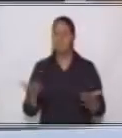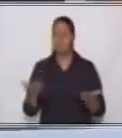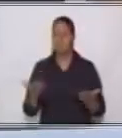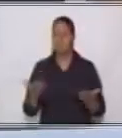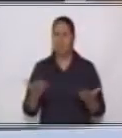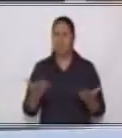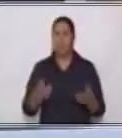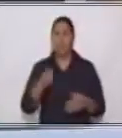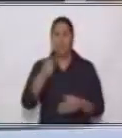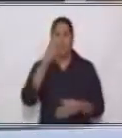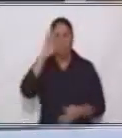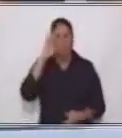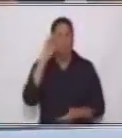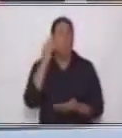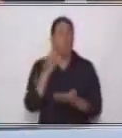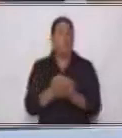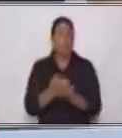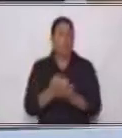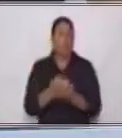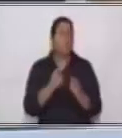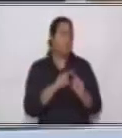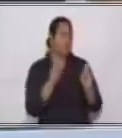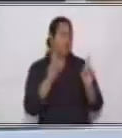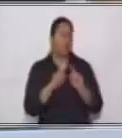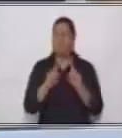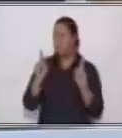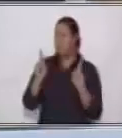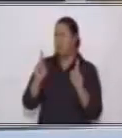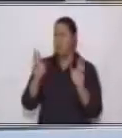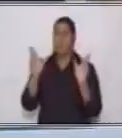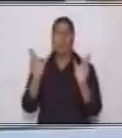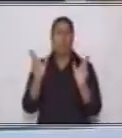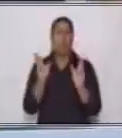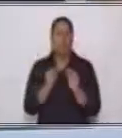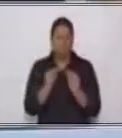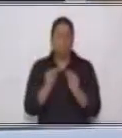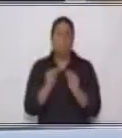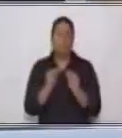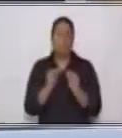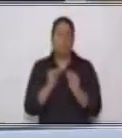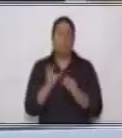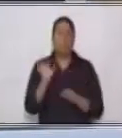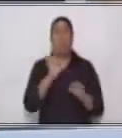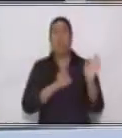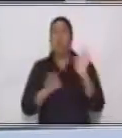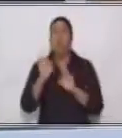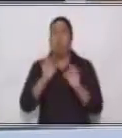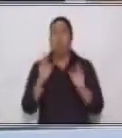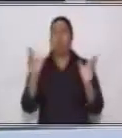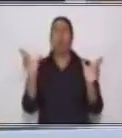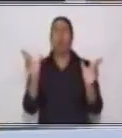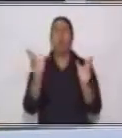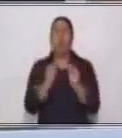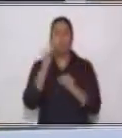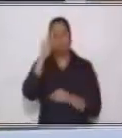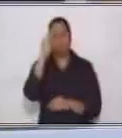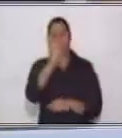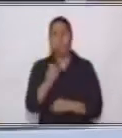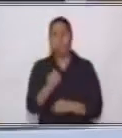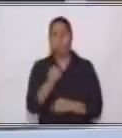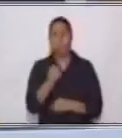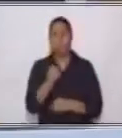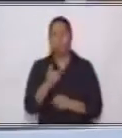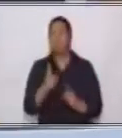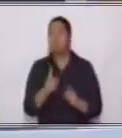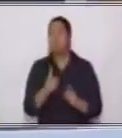¿Crees tú que hay una diferencia entre resumen y conclusión? Y si la hay, ¿cuál es esa diferencia o cuáles